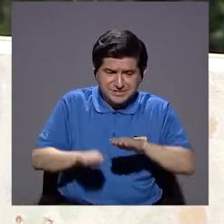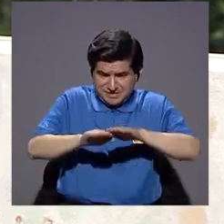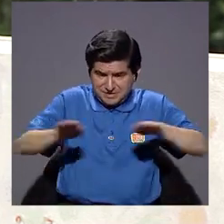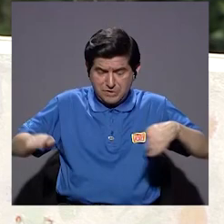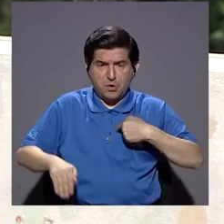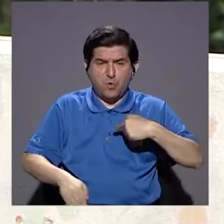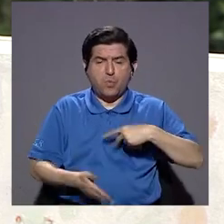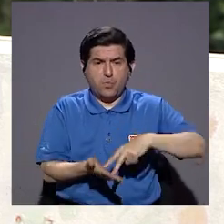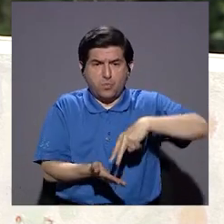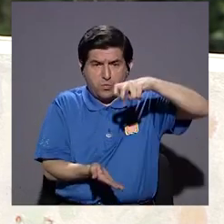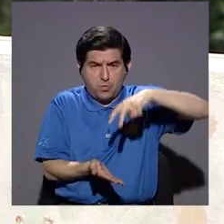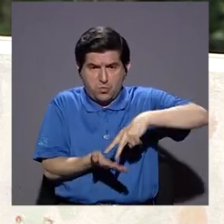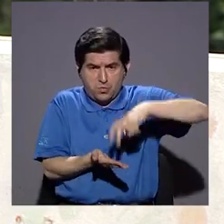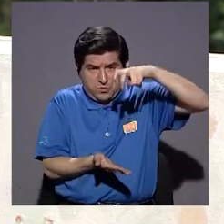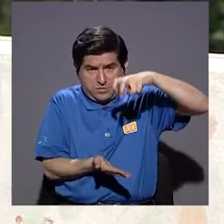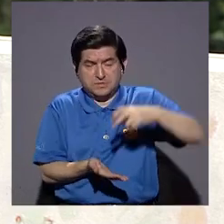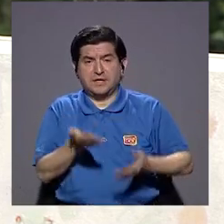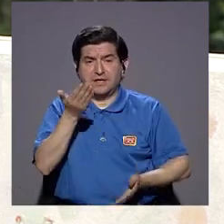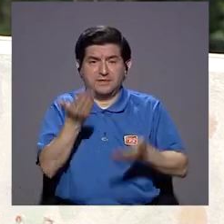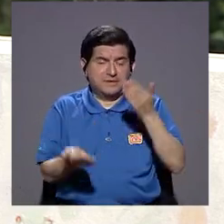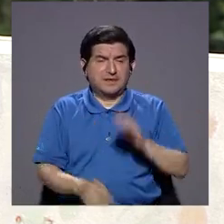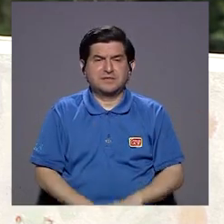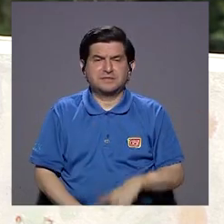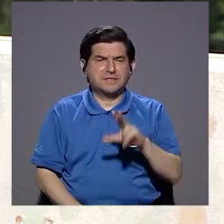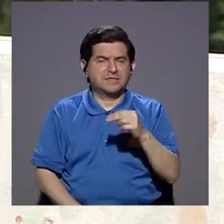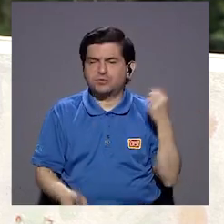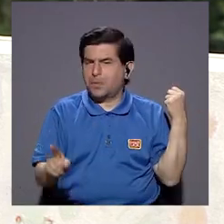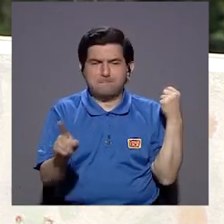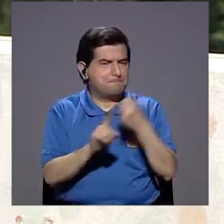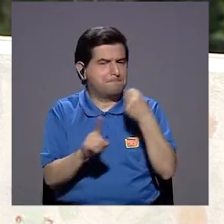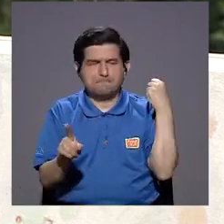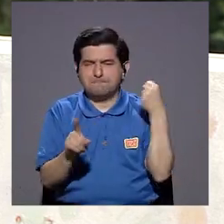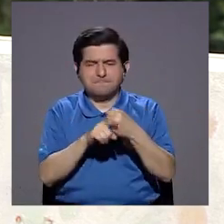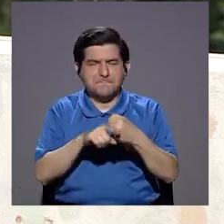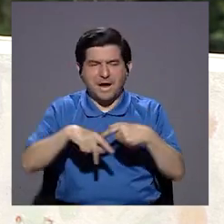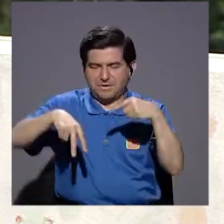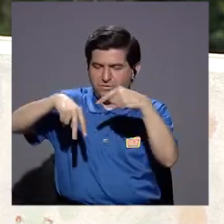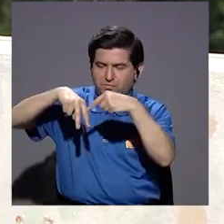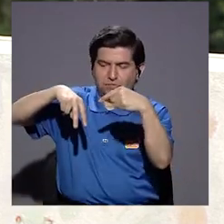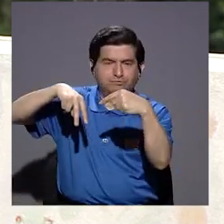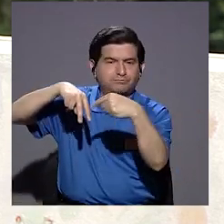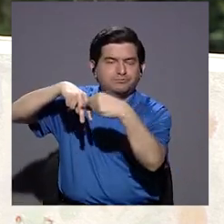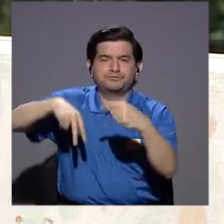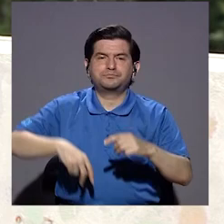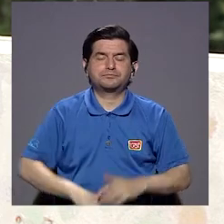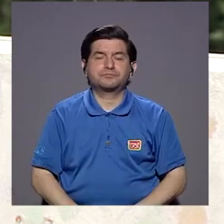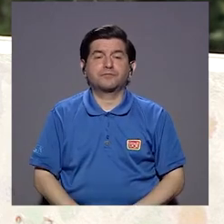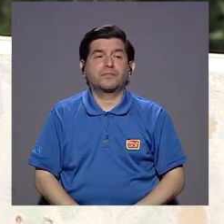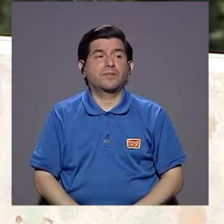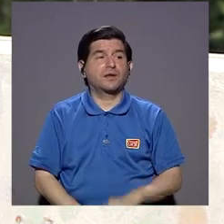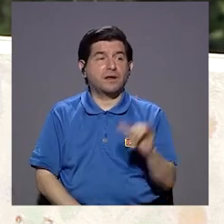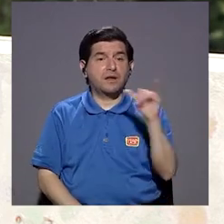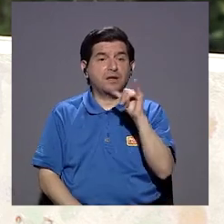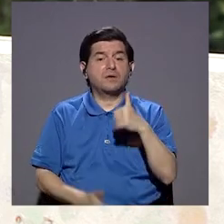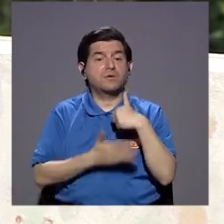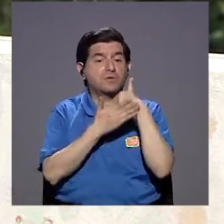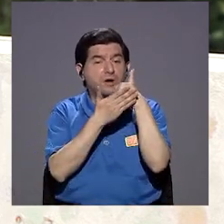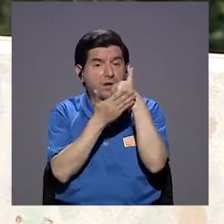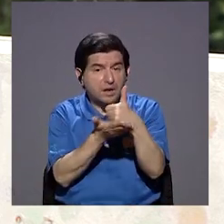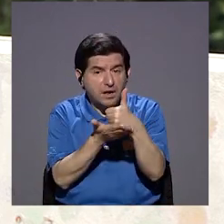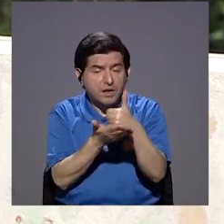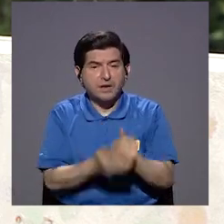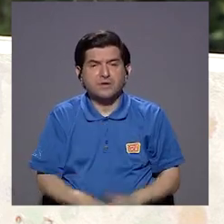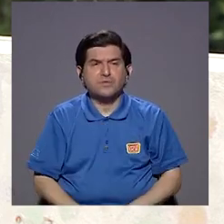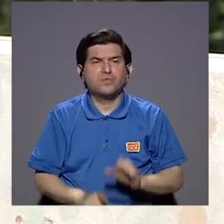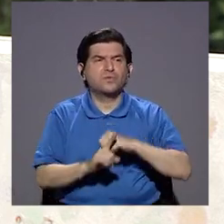si uno salta o hace algo que no tenga mucho impacto en las articulaciones. Sirve además